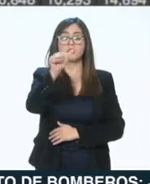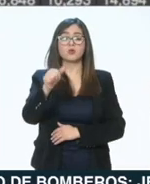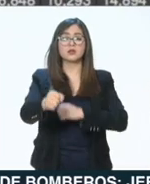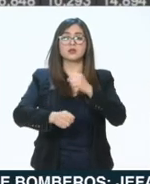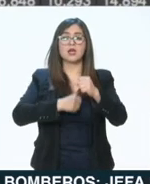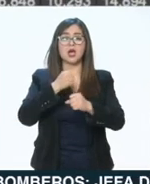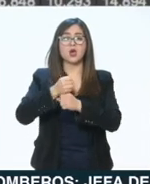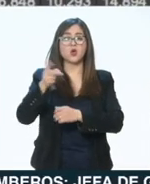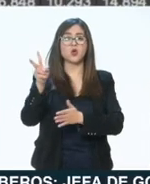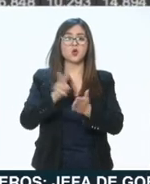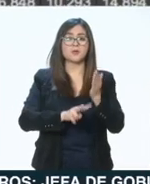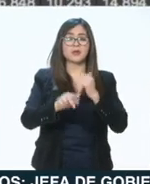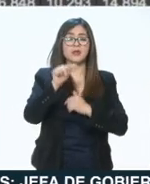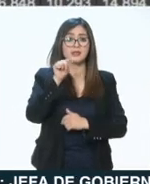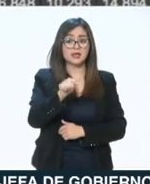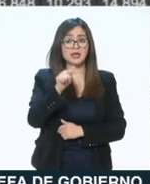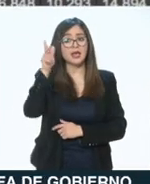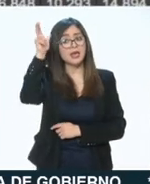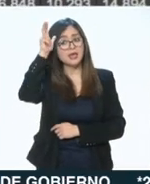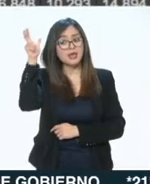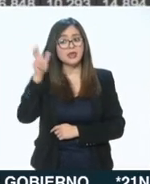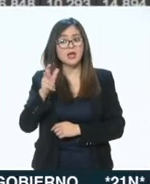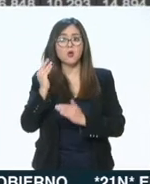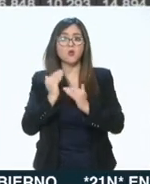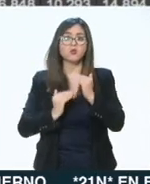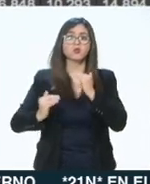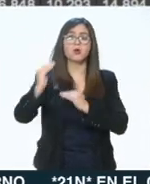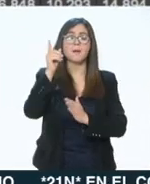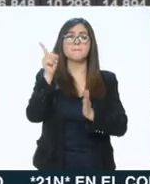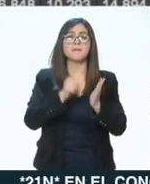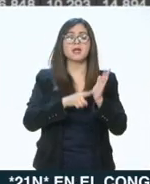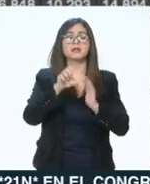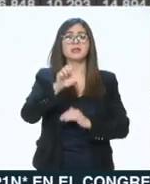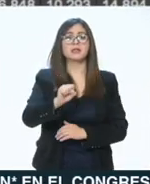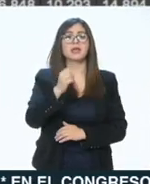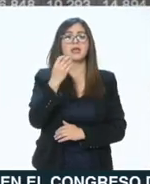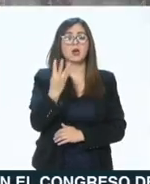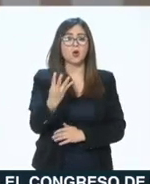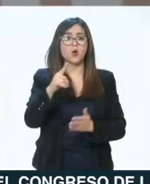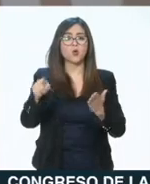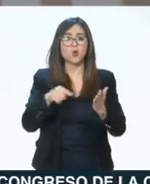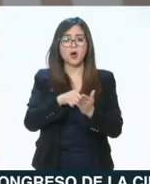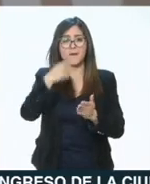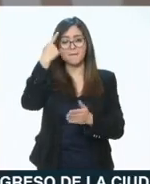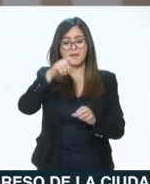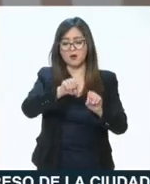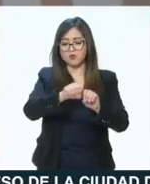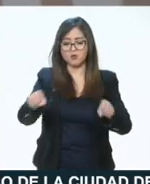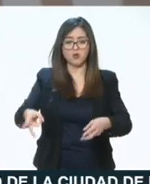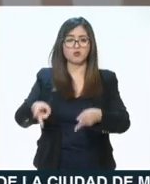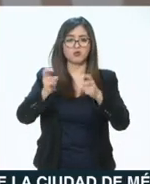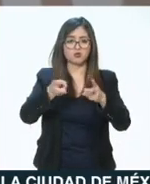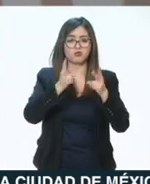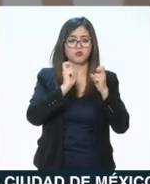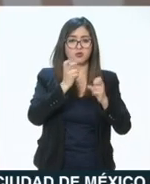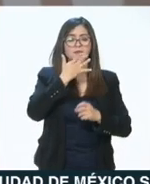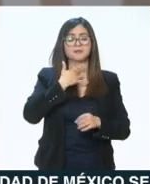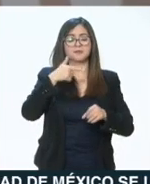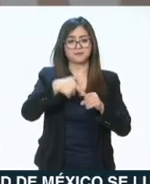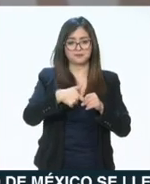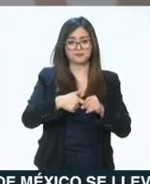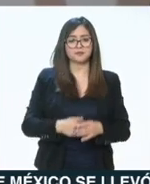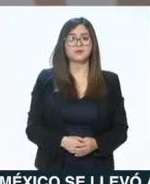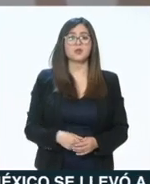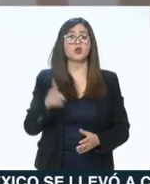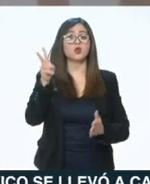2017 Hidalgo ya estaba con 1.064 tomas clandestinas. En 2018, Hidalgo ocupó el